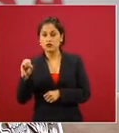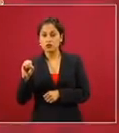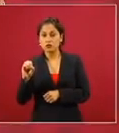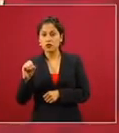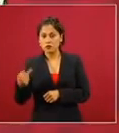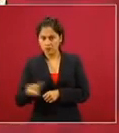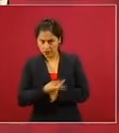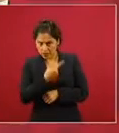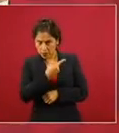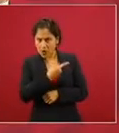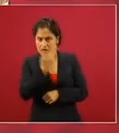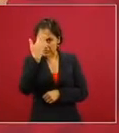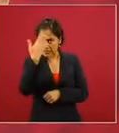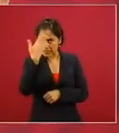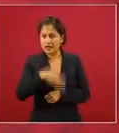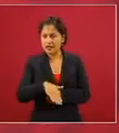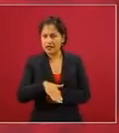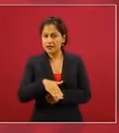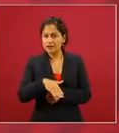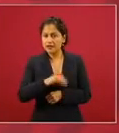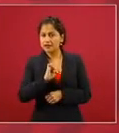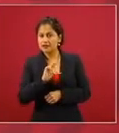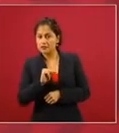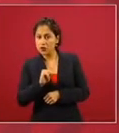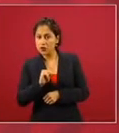permitió, si lo sabía?